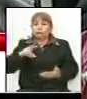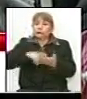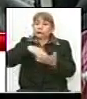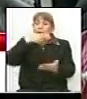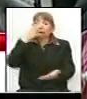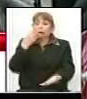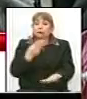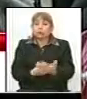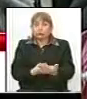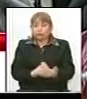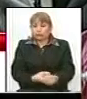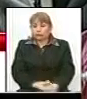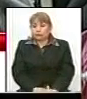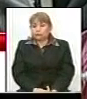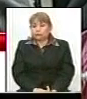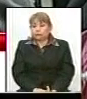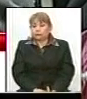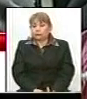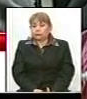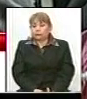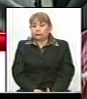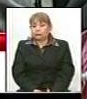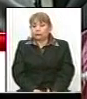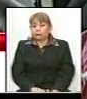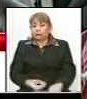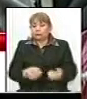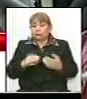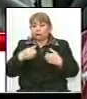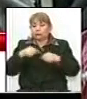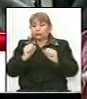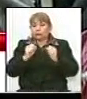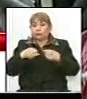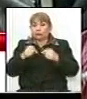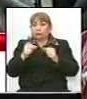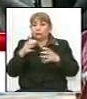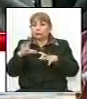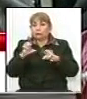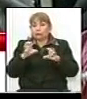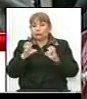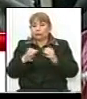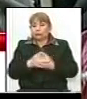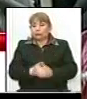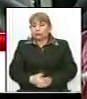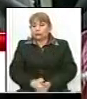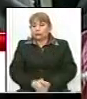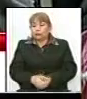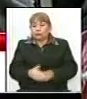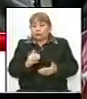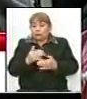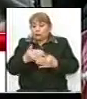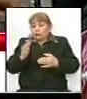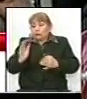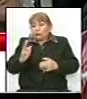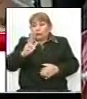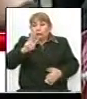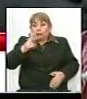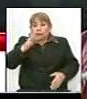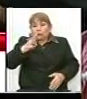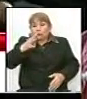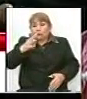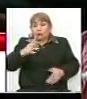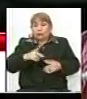caídas, ¿no? Son problemas osteoarticulares, artrosis, y ya dejando a tercer o cuarto lugar